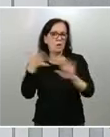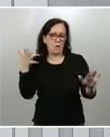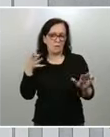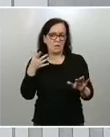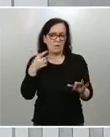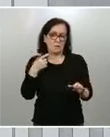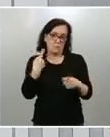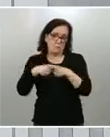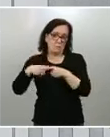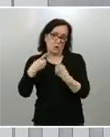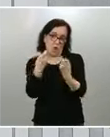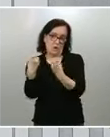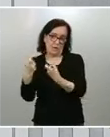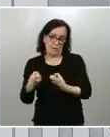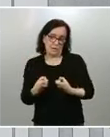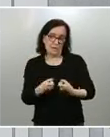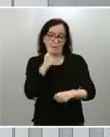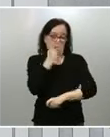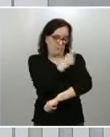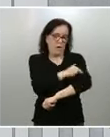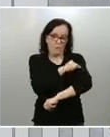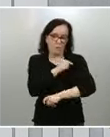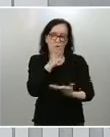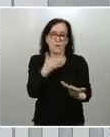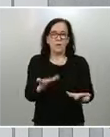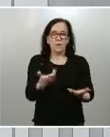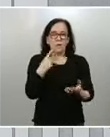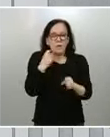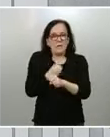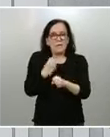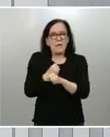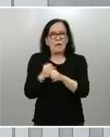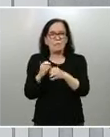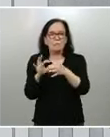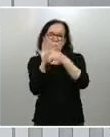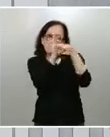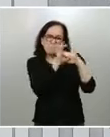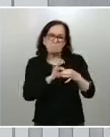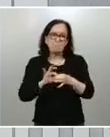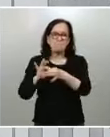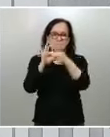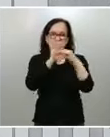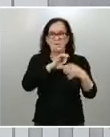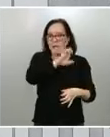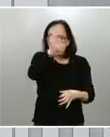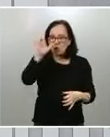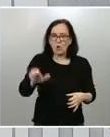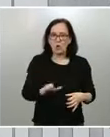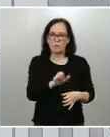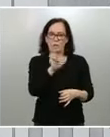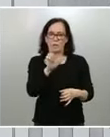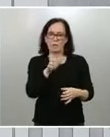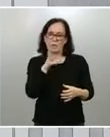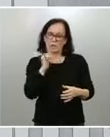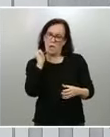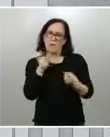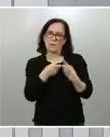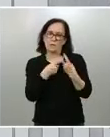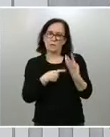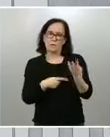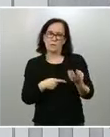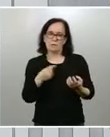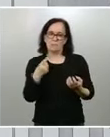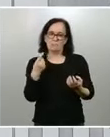con éxito vamos a trabajar en un enfoque europeo y en ese sentido haya habido ya varias reuniones y